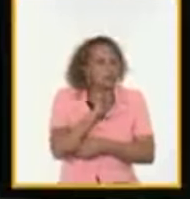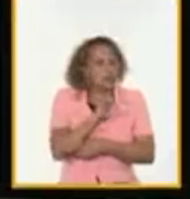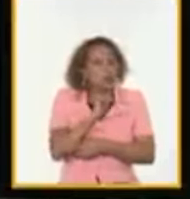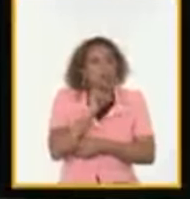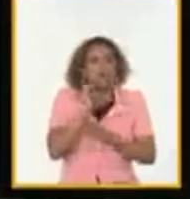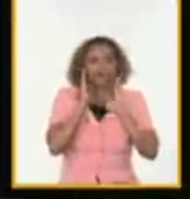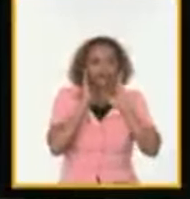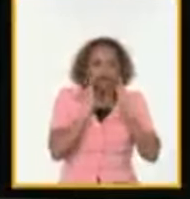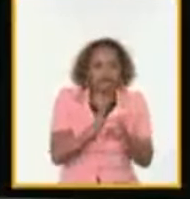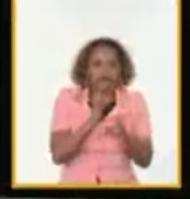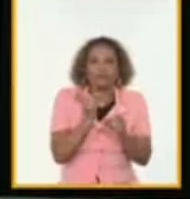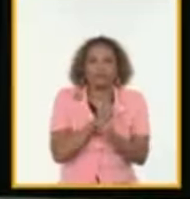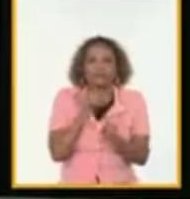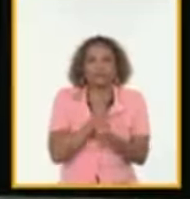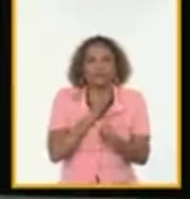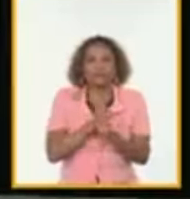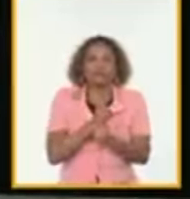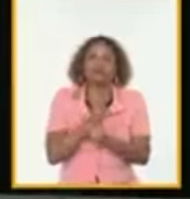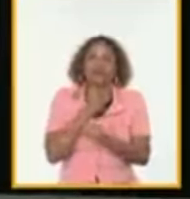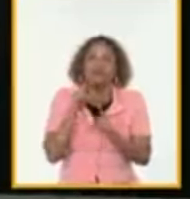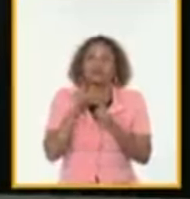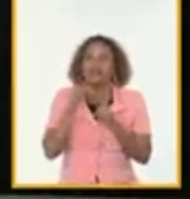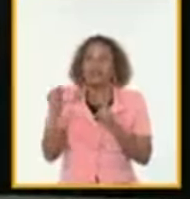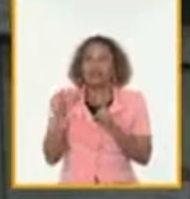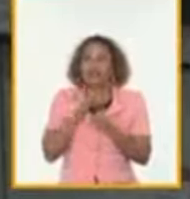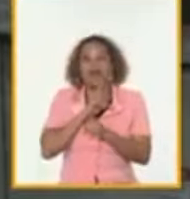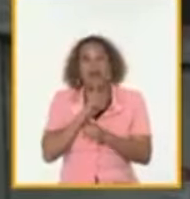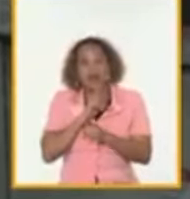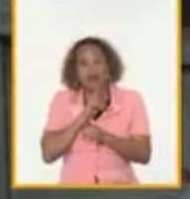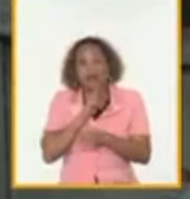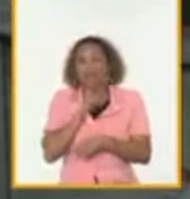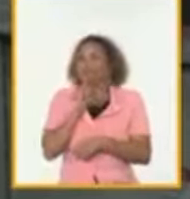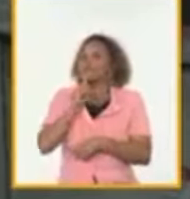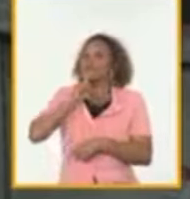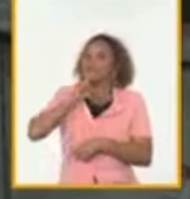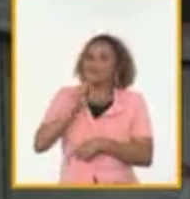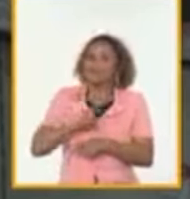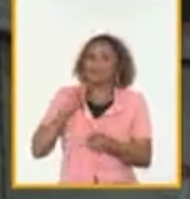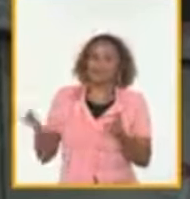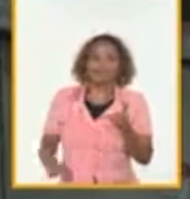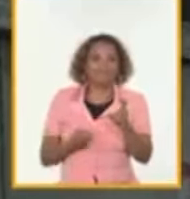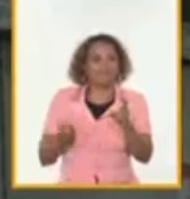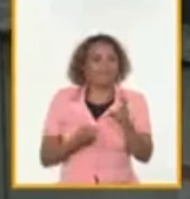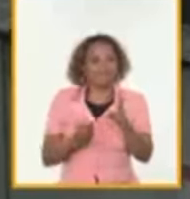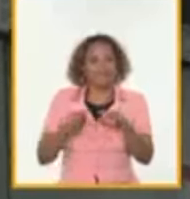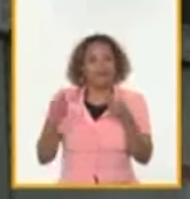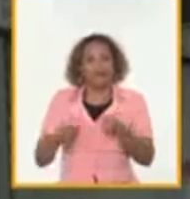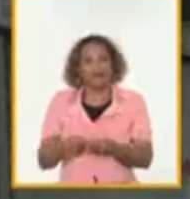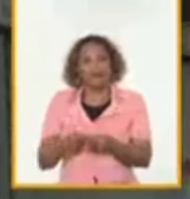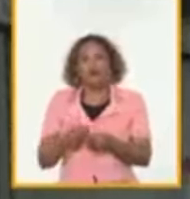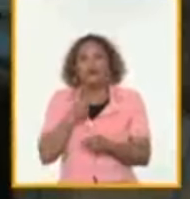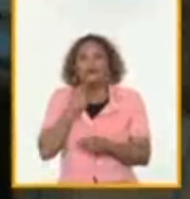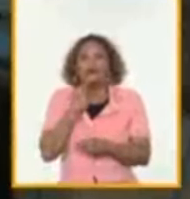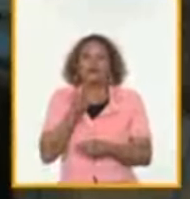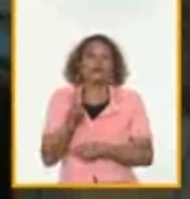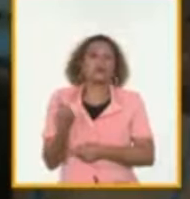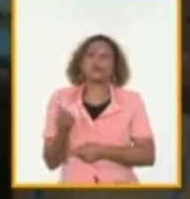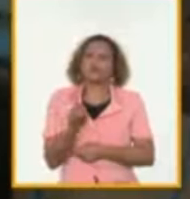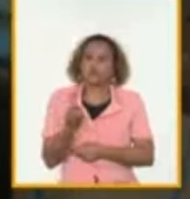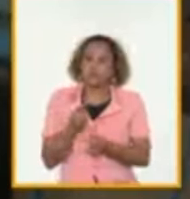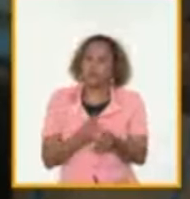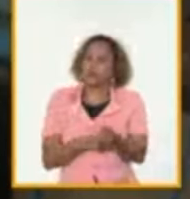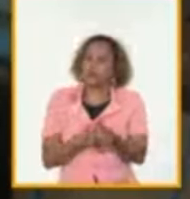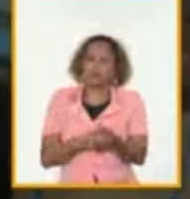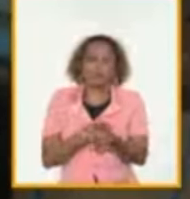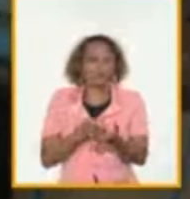el el tema del agua es un gran desafío pero un gran desafío de los que nosotros estamos acostumbrados a